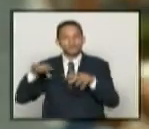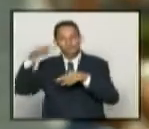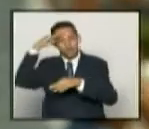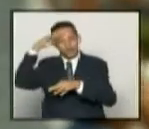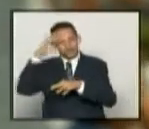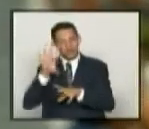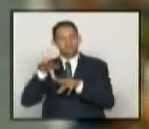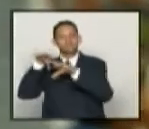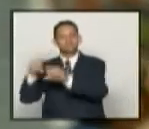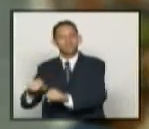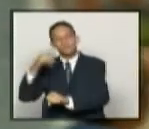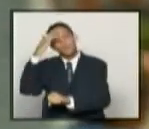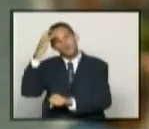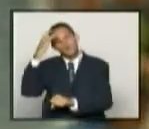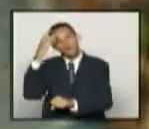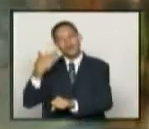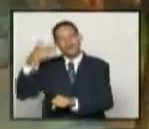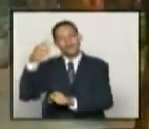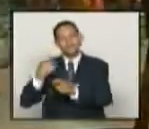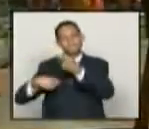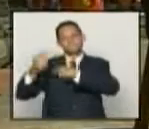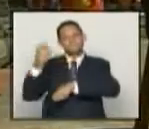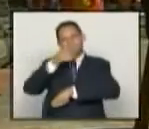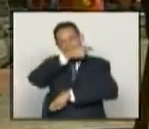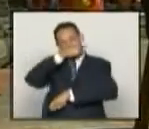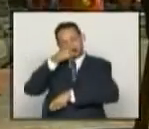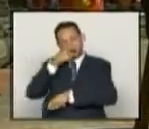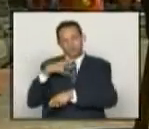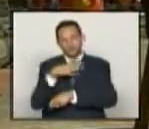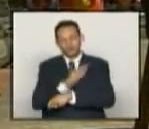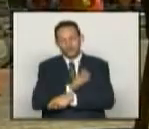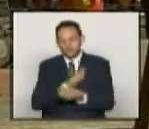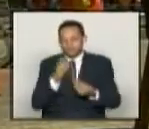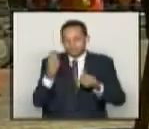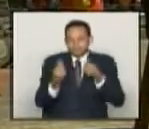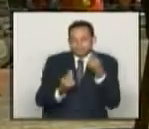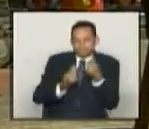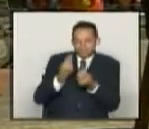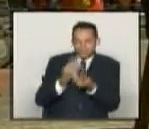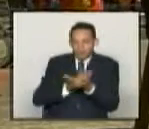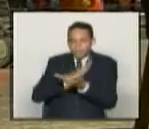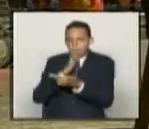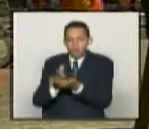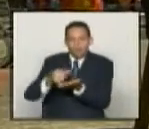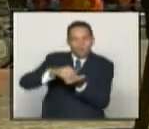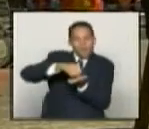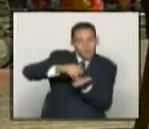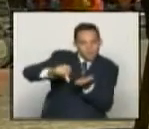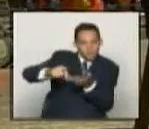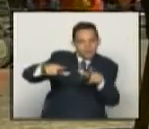vías pavimentadas, donde sus servicios públicos están ahí. Entonces nosotros estamos buscando lograr comprar allí unos